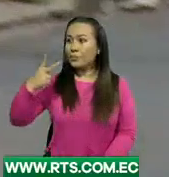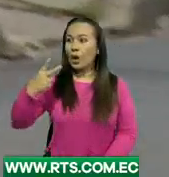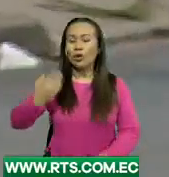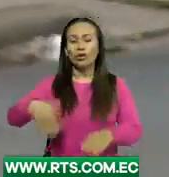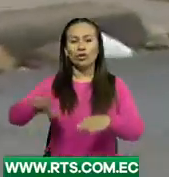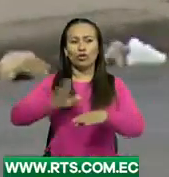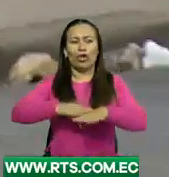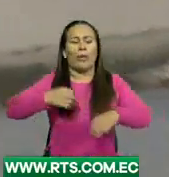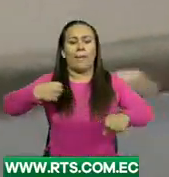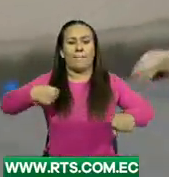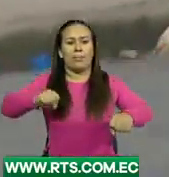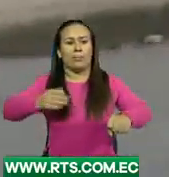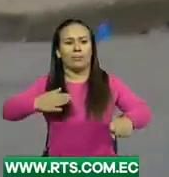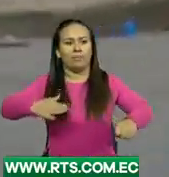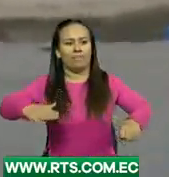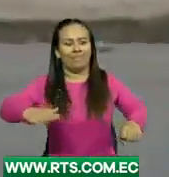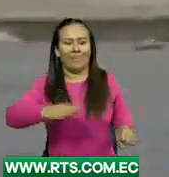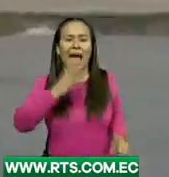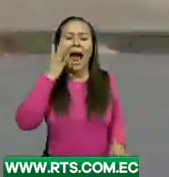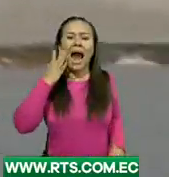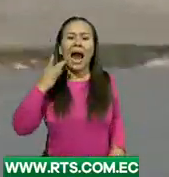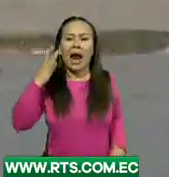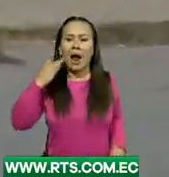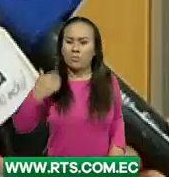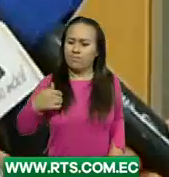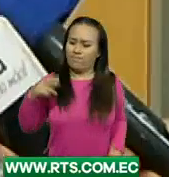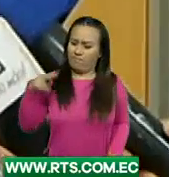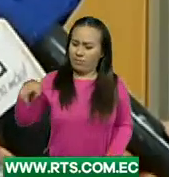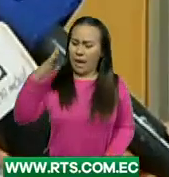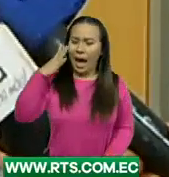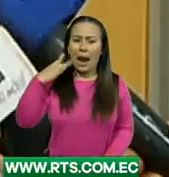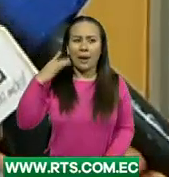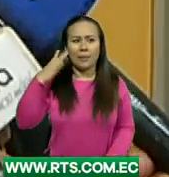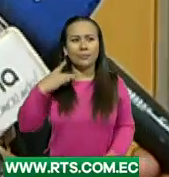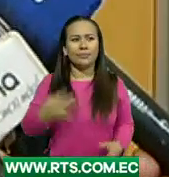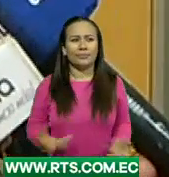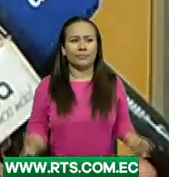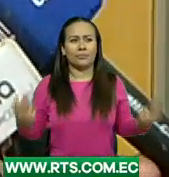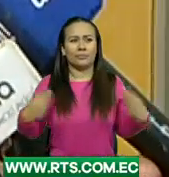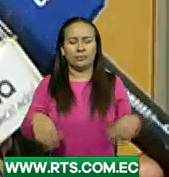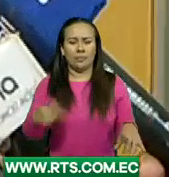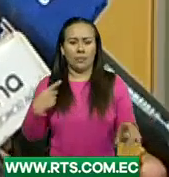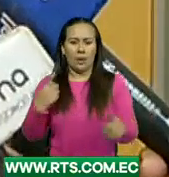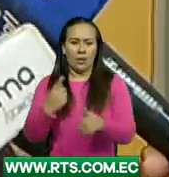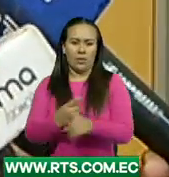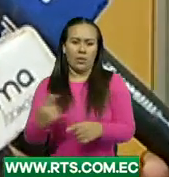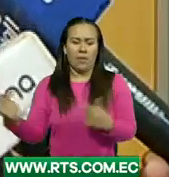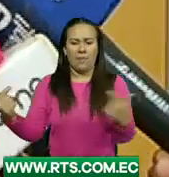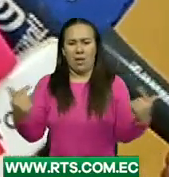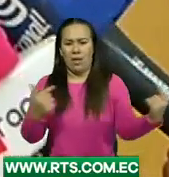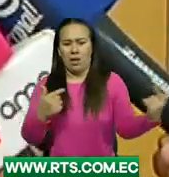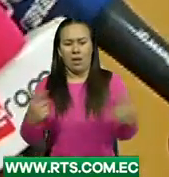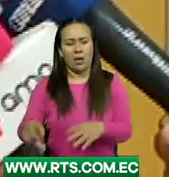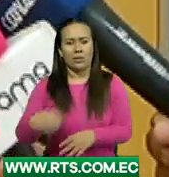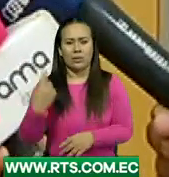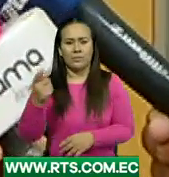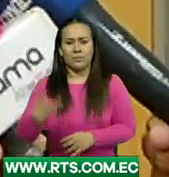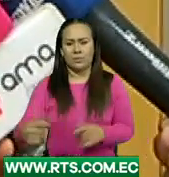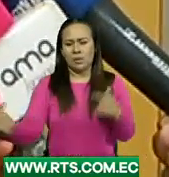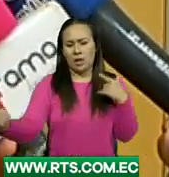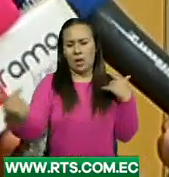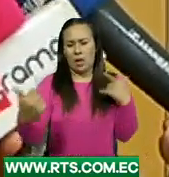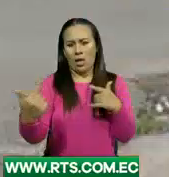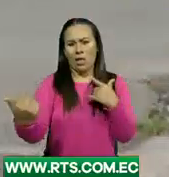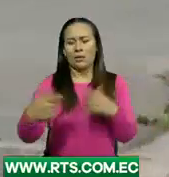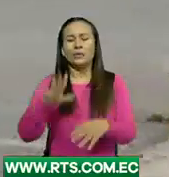una motocicleta, en actitud extraña. Los cuales uno de ellos se encontraba forcejeando con otra persona que se dirigía